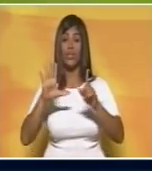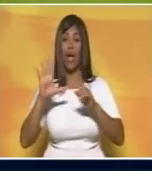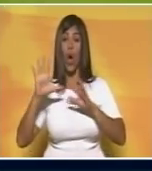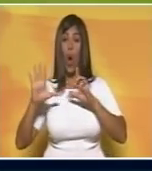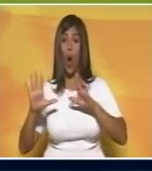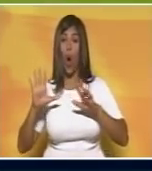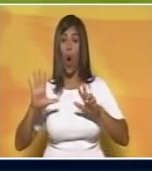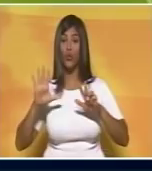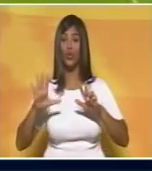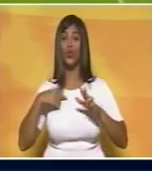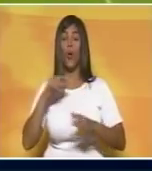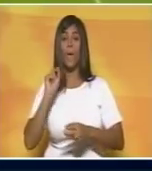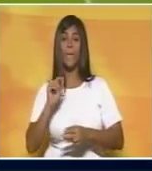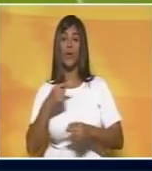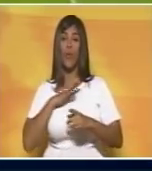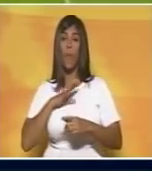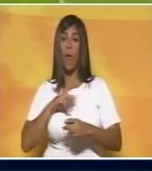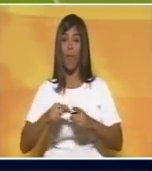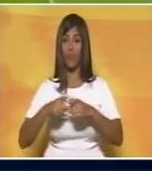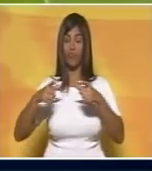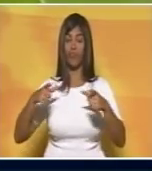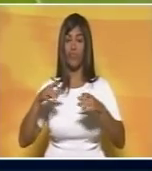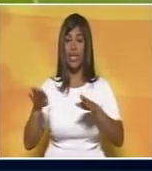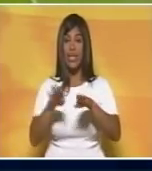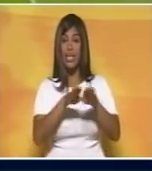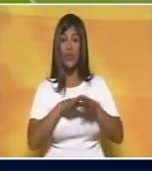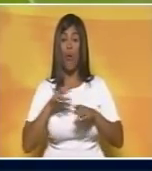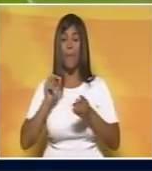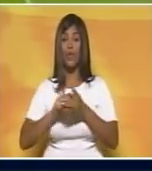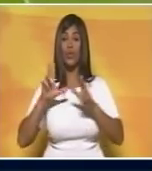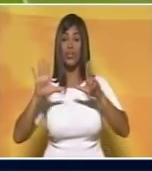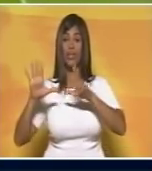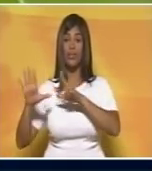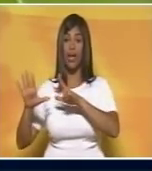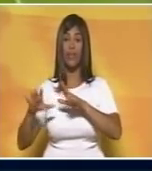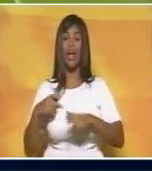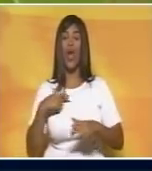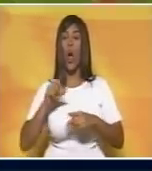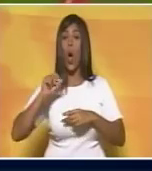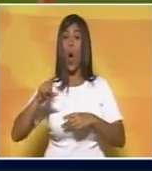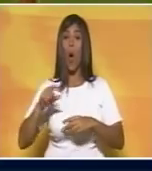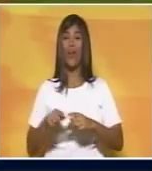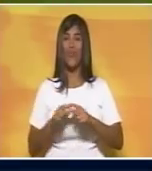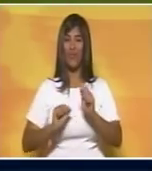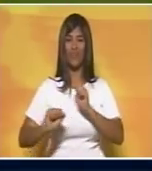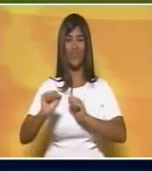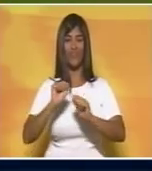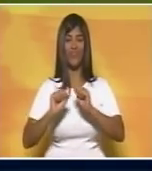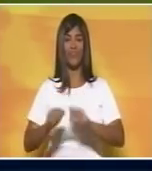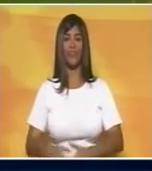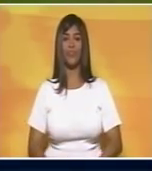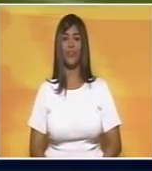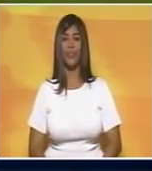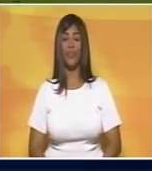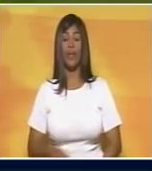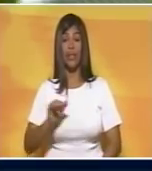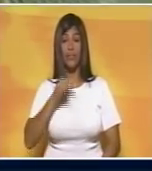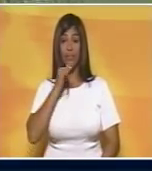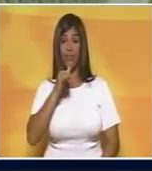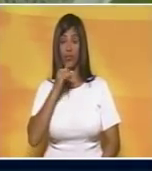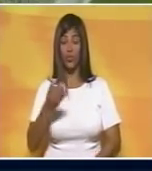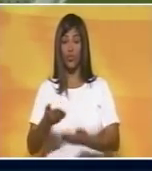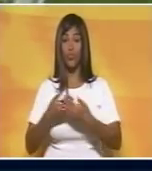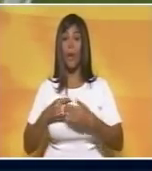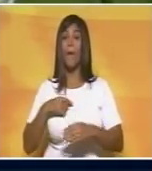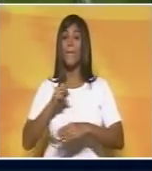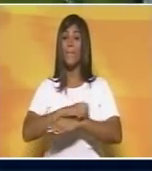disparo de Ali Almoez desde el borde del área grande e igualaron en el 77 con un gol de defensa Boualem Kuki. Con este resultado,